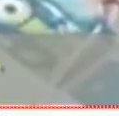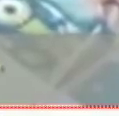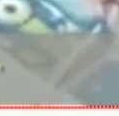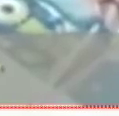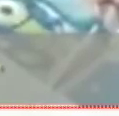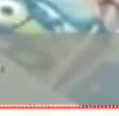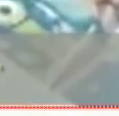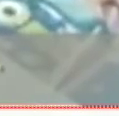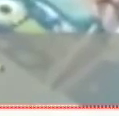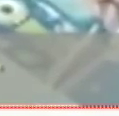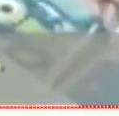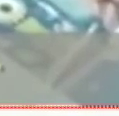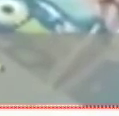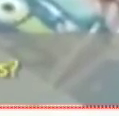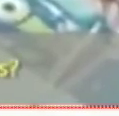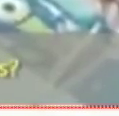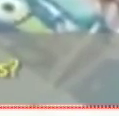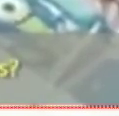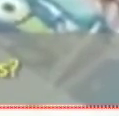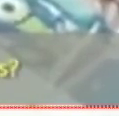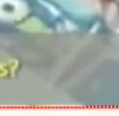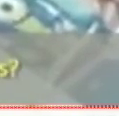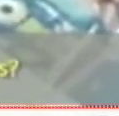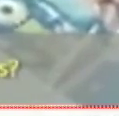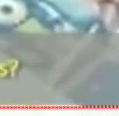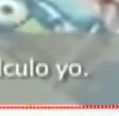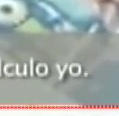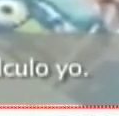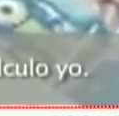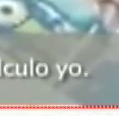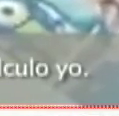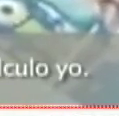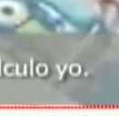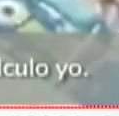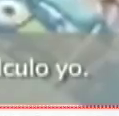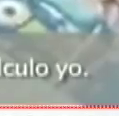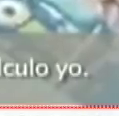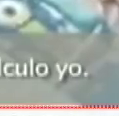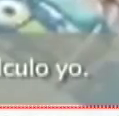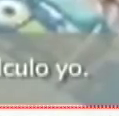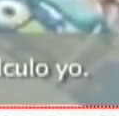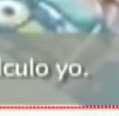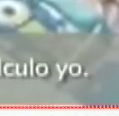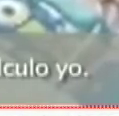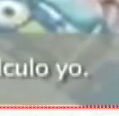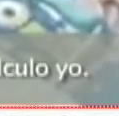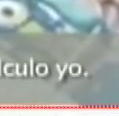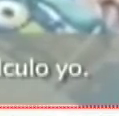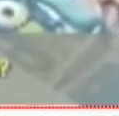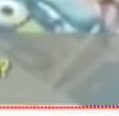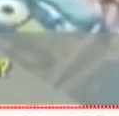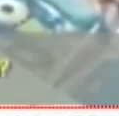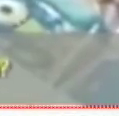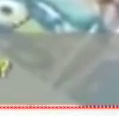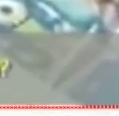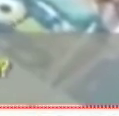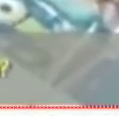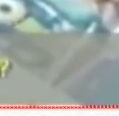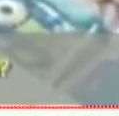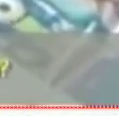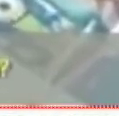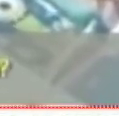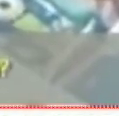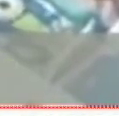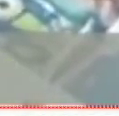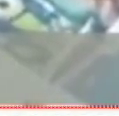¿Qué edad tiene este Catire Canoso? ¿Qué edad tiene? Toñito, ¿qué edad tiene más o menos? 40 y algo, por ahí, 42, calculo yo. ¿Él era que le